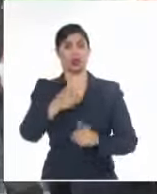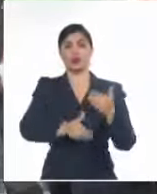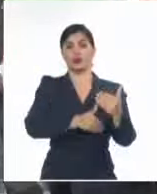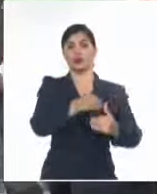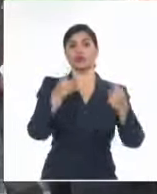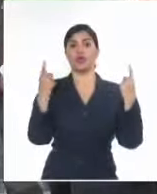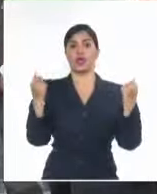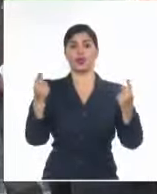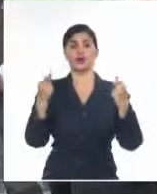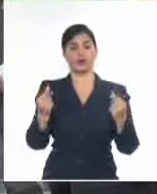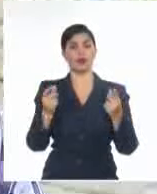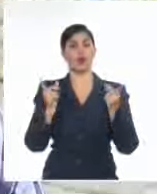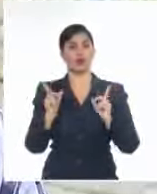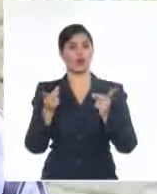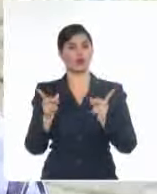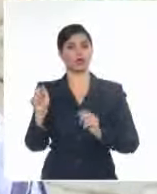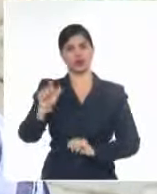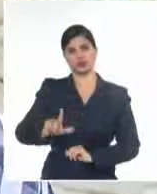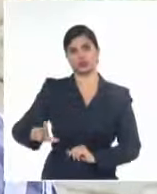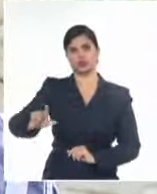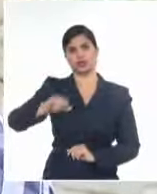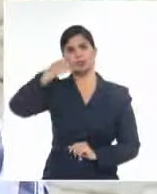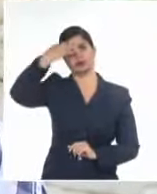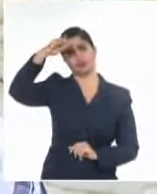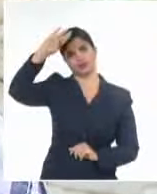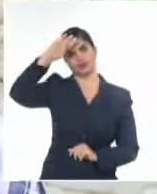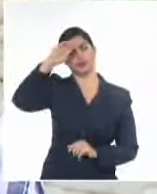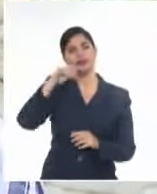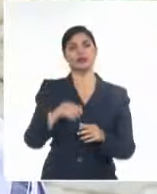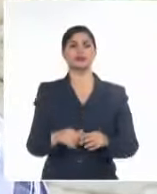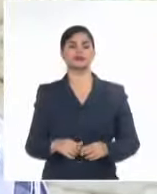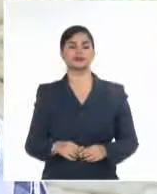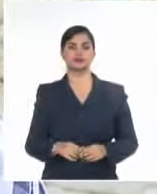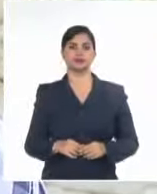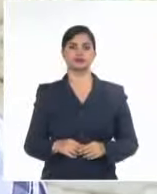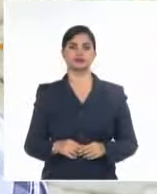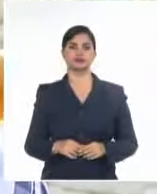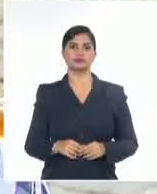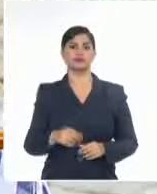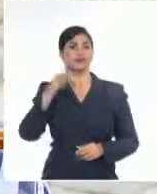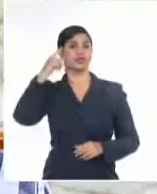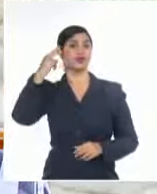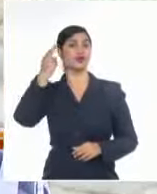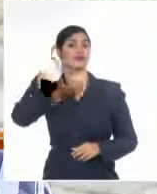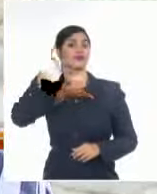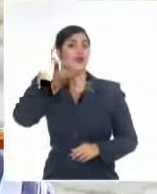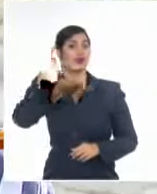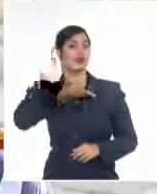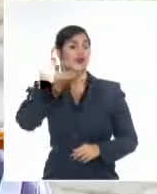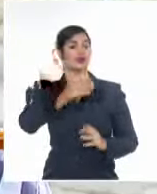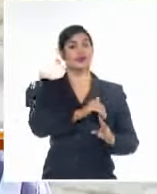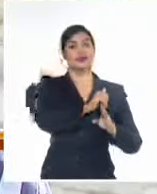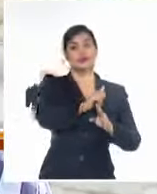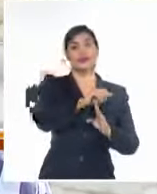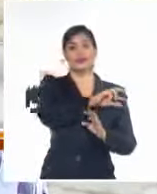sociales actuales del país. El discurso del general de ejército aquí en el 65 aniversario del Parque Céspedes